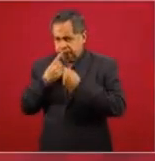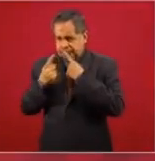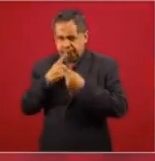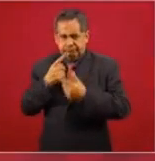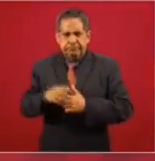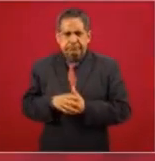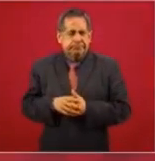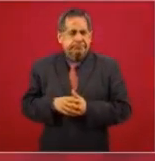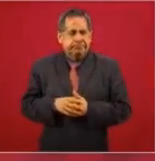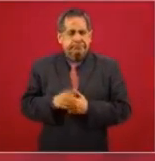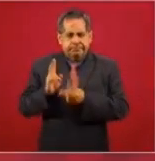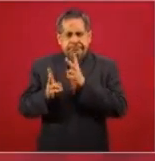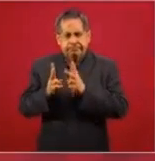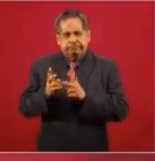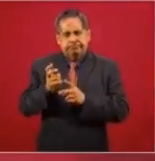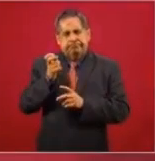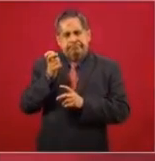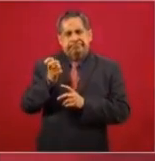y tratamos